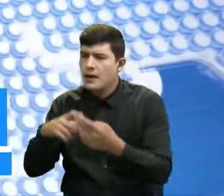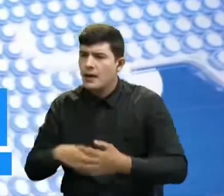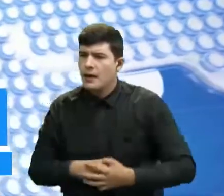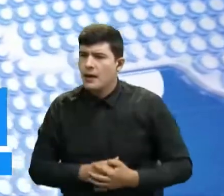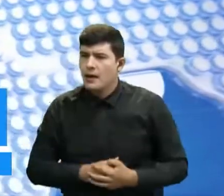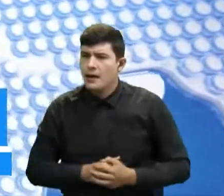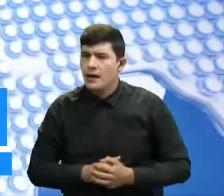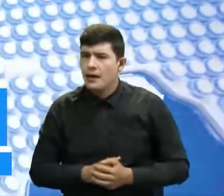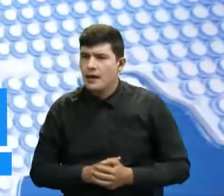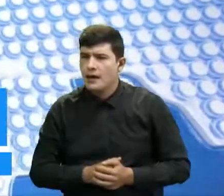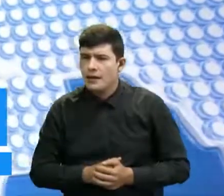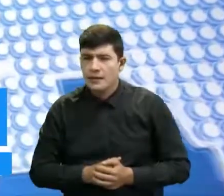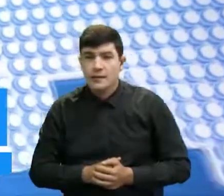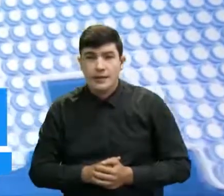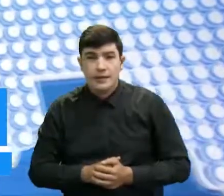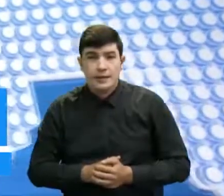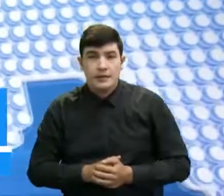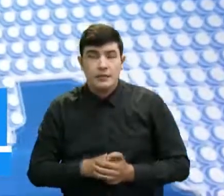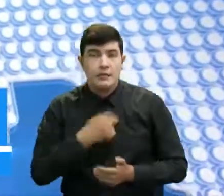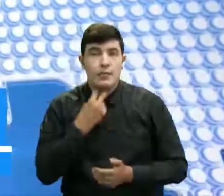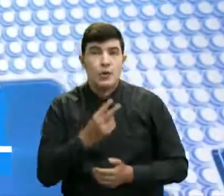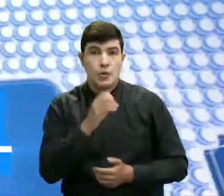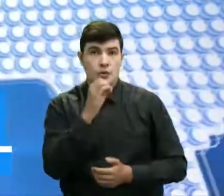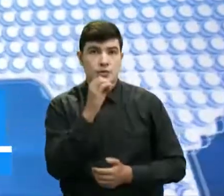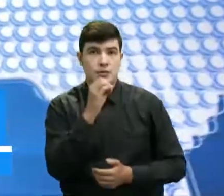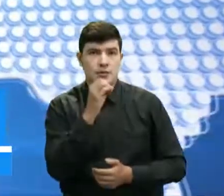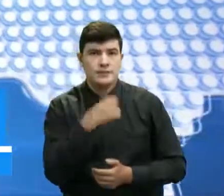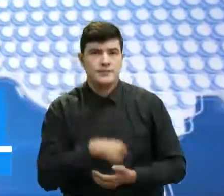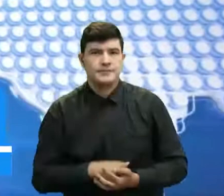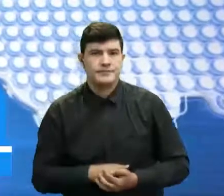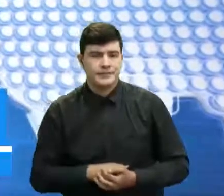que ahí en el cruce de la esquina,